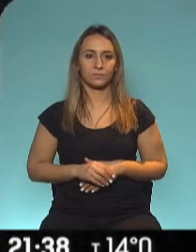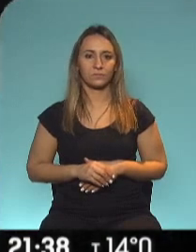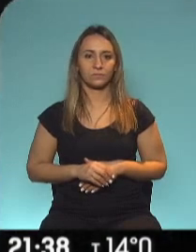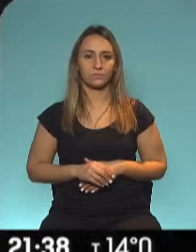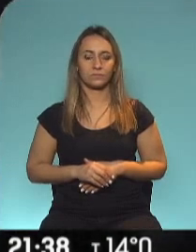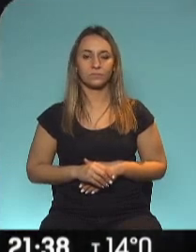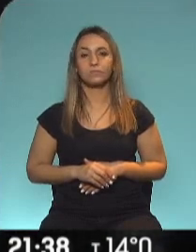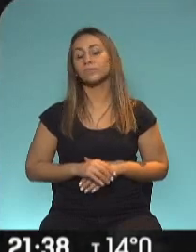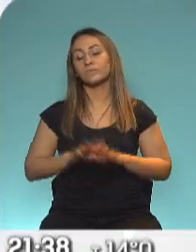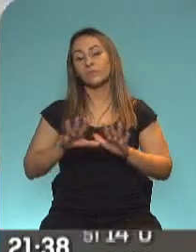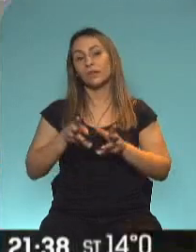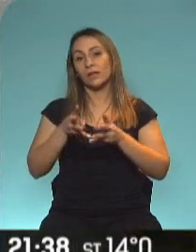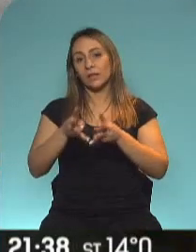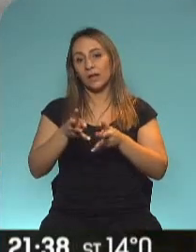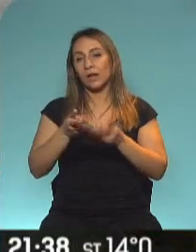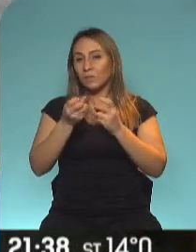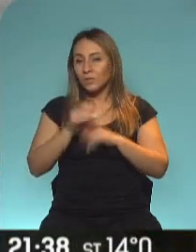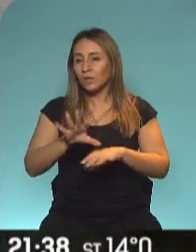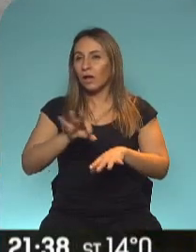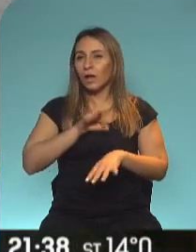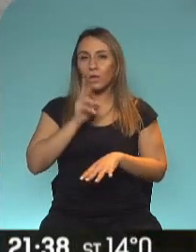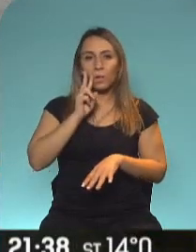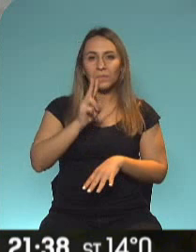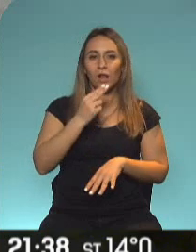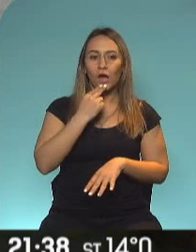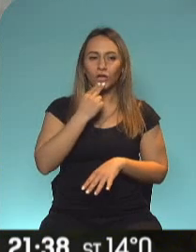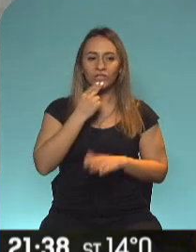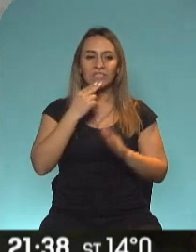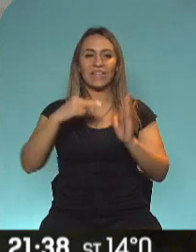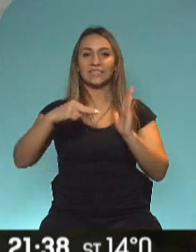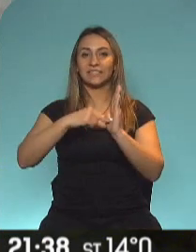Empezamos hasta la guerra, el 2011, de Siria. Y